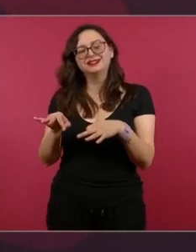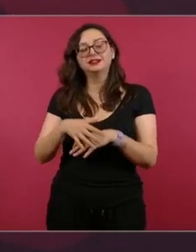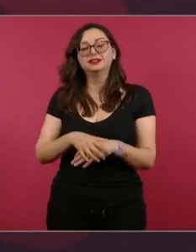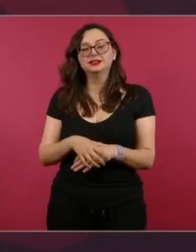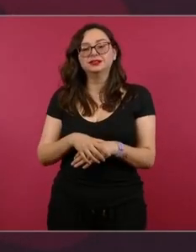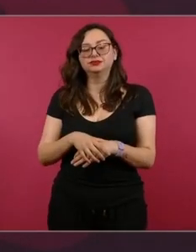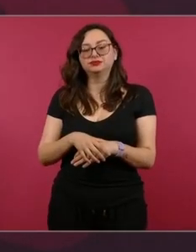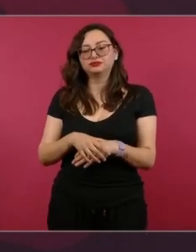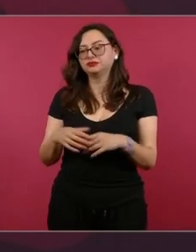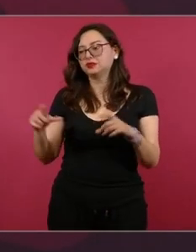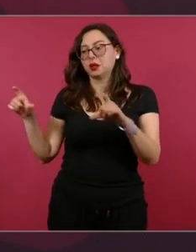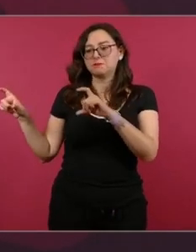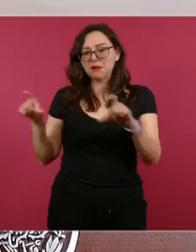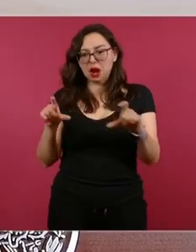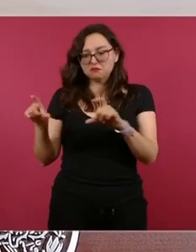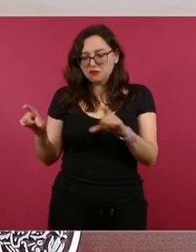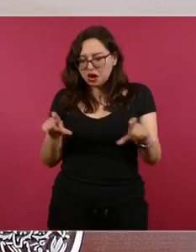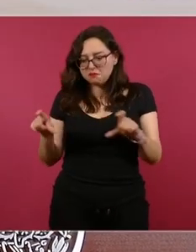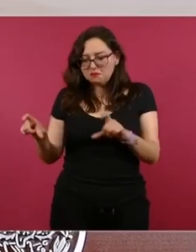y considerando lo siguiente.